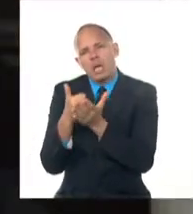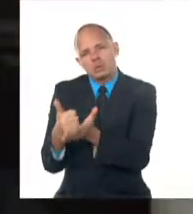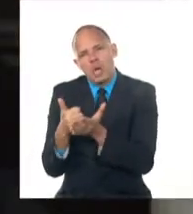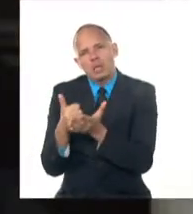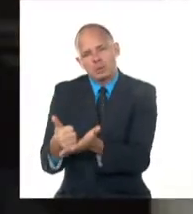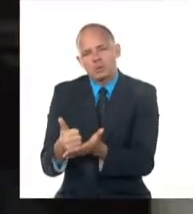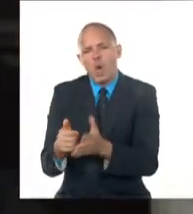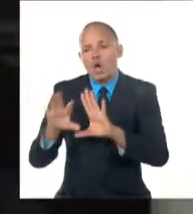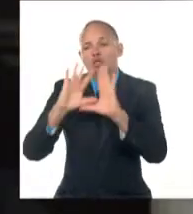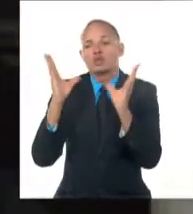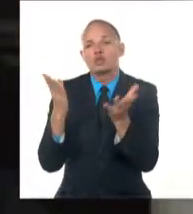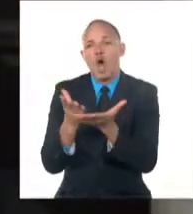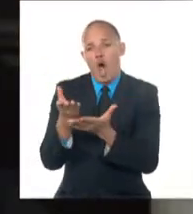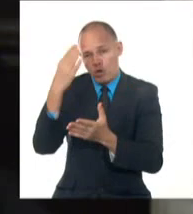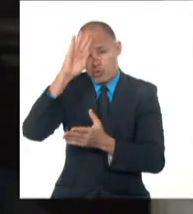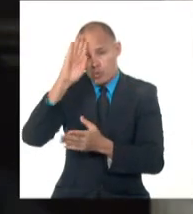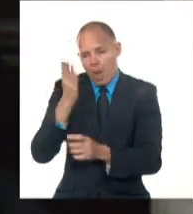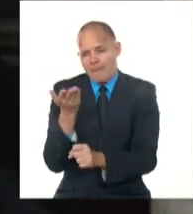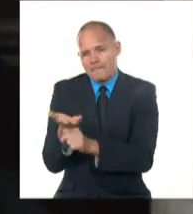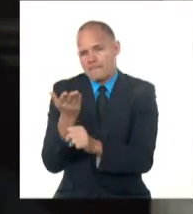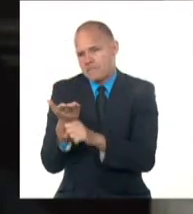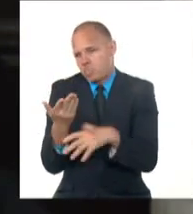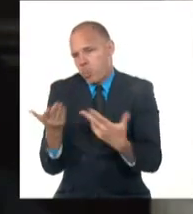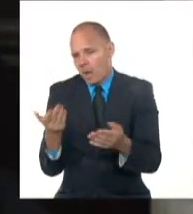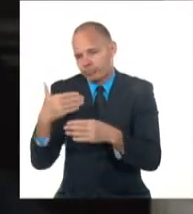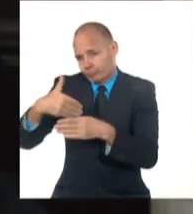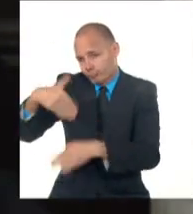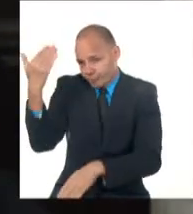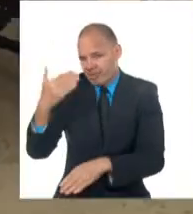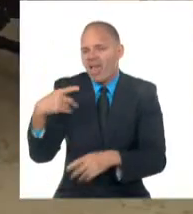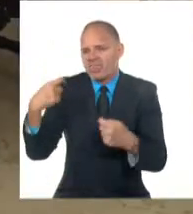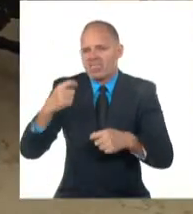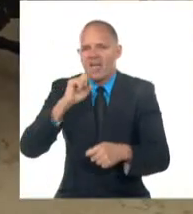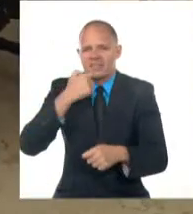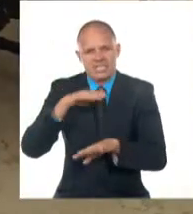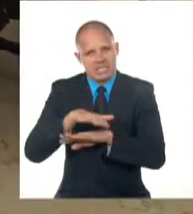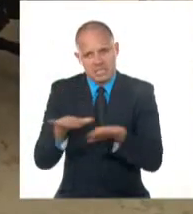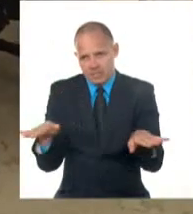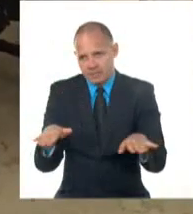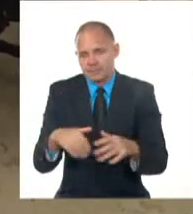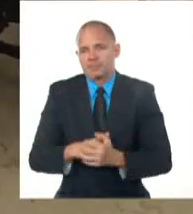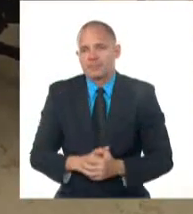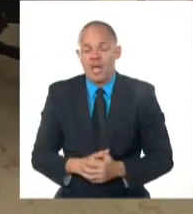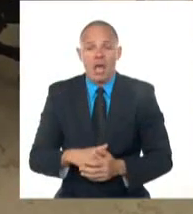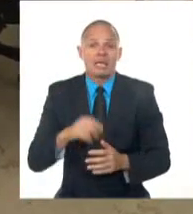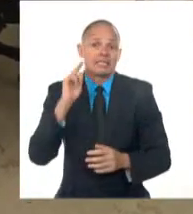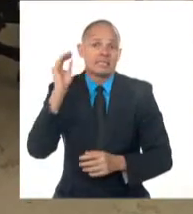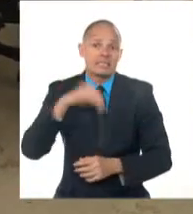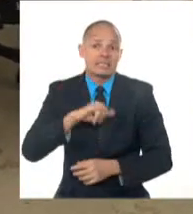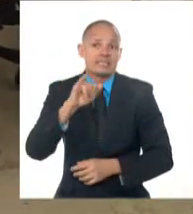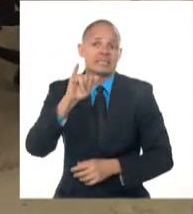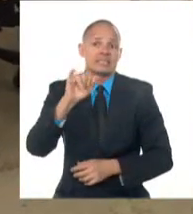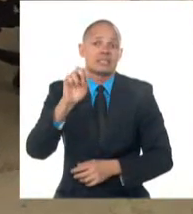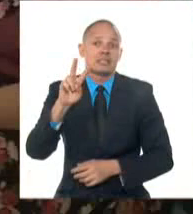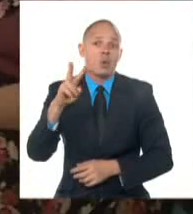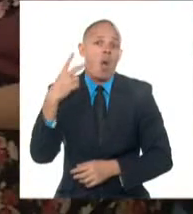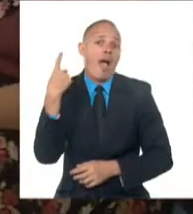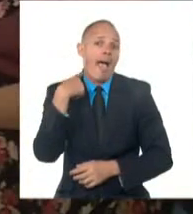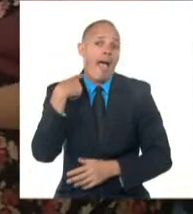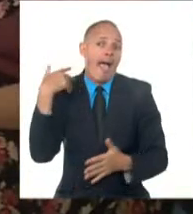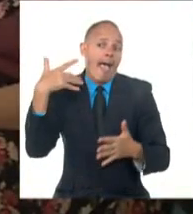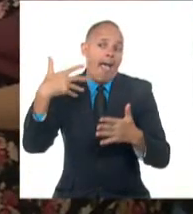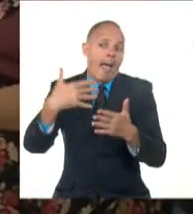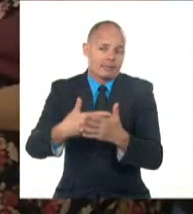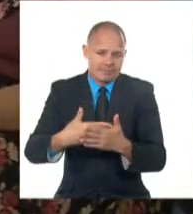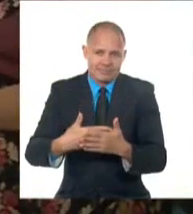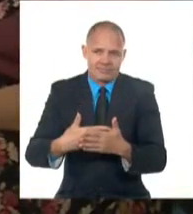lucha de Cuba por la eliminación del bloqueo impuesto por Estados Unidos desde hace más de 60 años. Al término